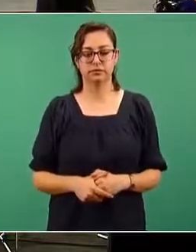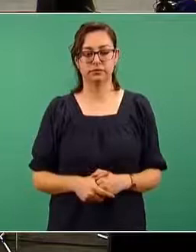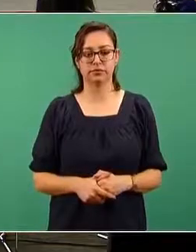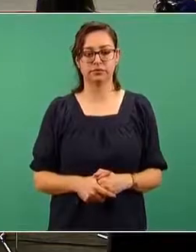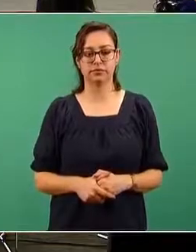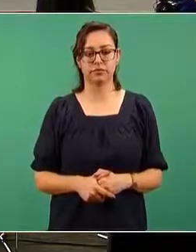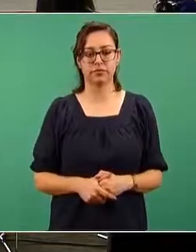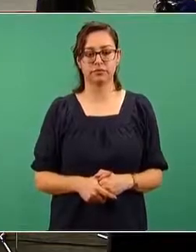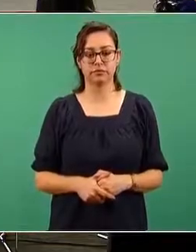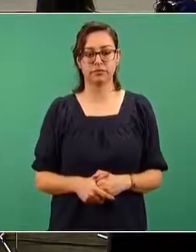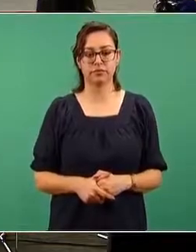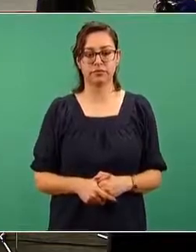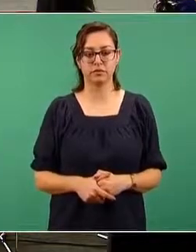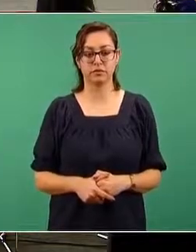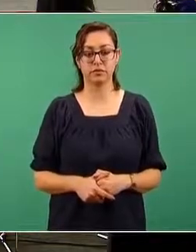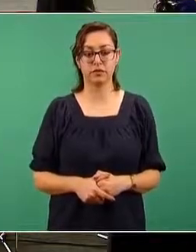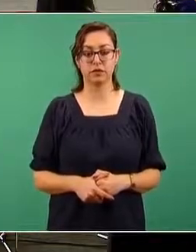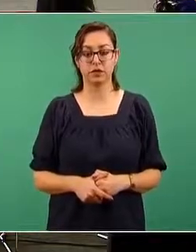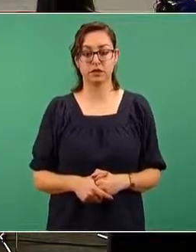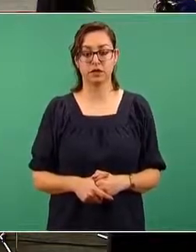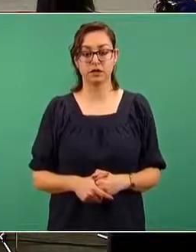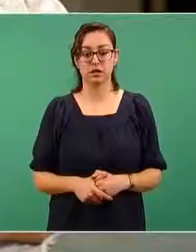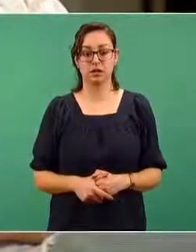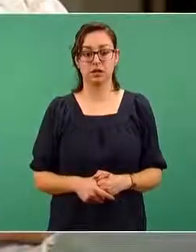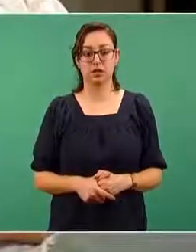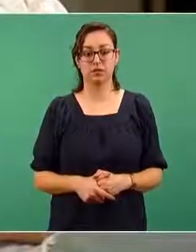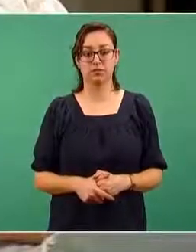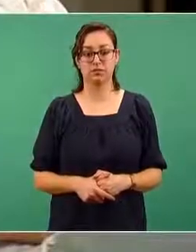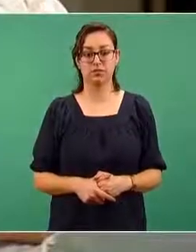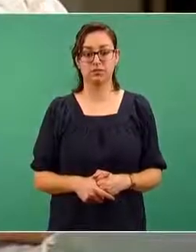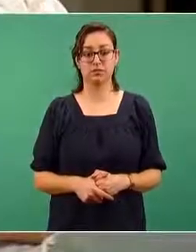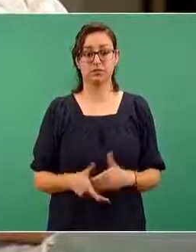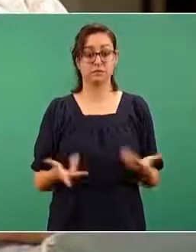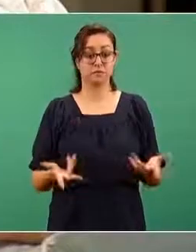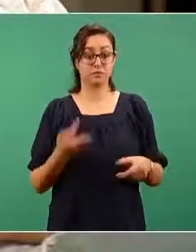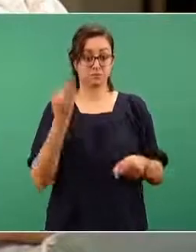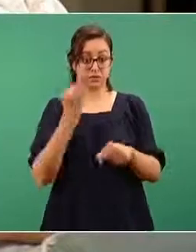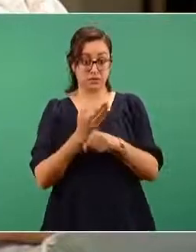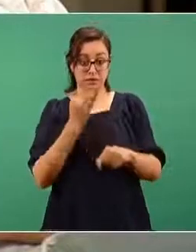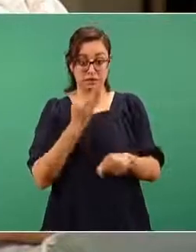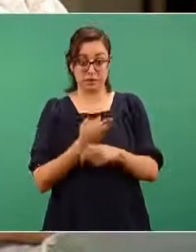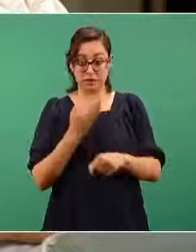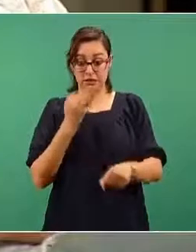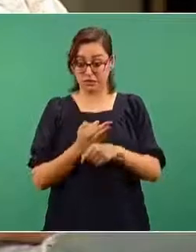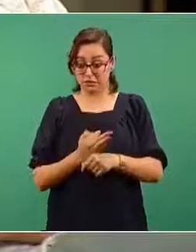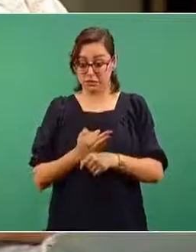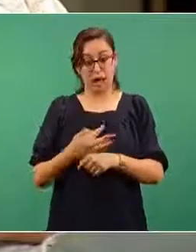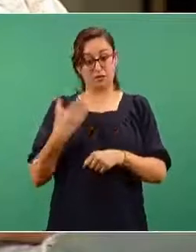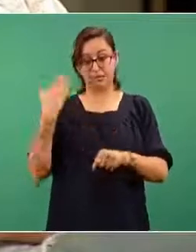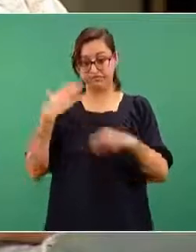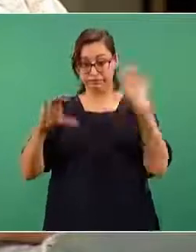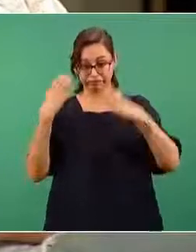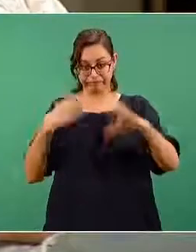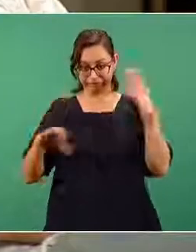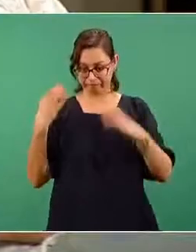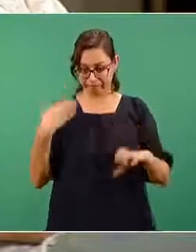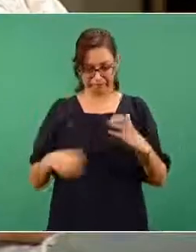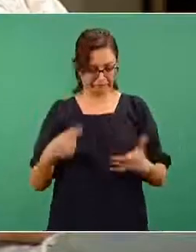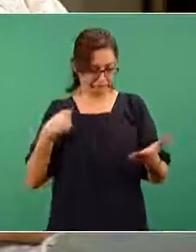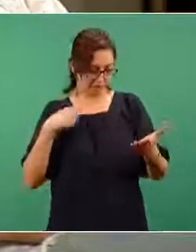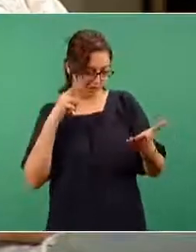¿Qué tanto influye? Bueno, es que es una, ahorita así como que empezó a caer la cascada de preguntas. ¿Qué tanto